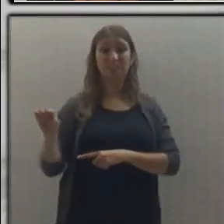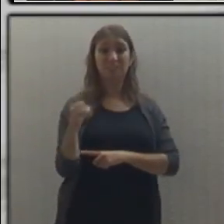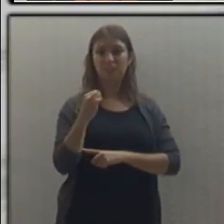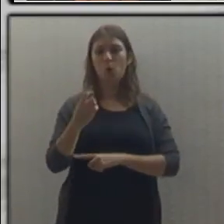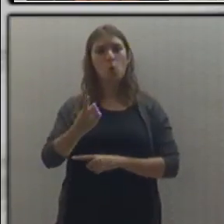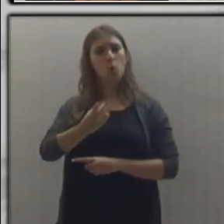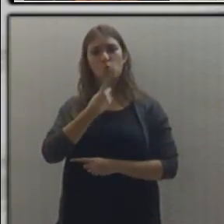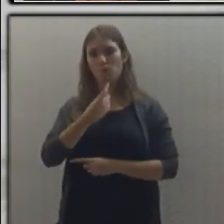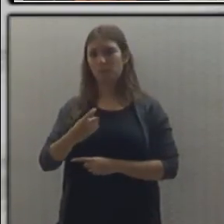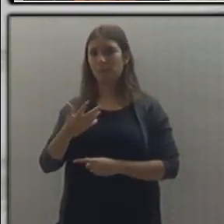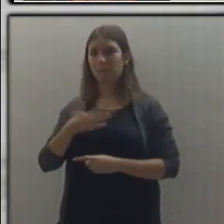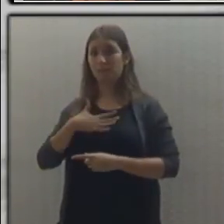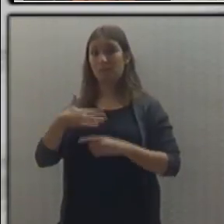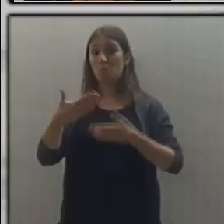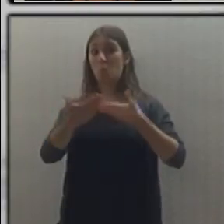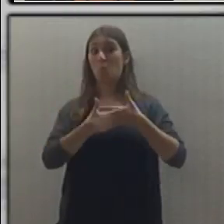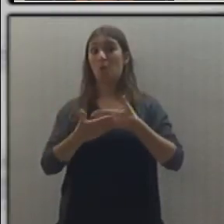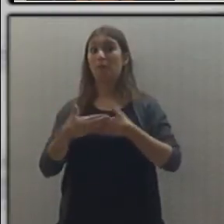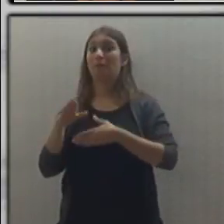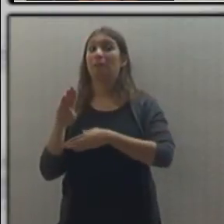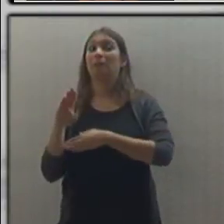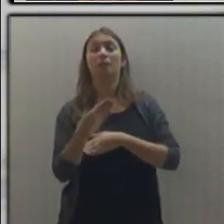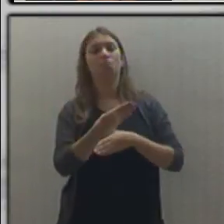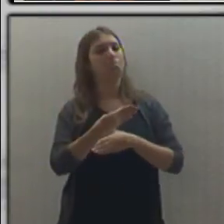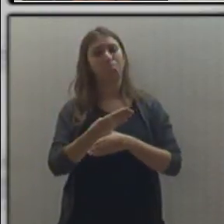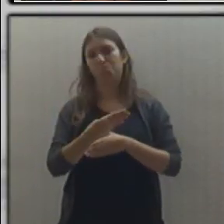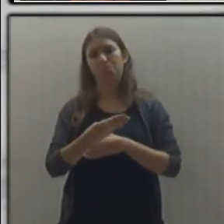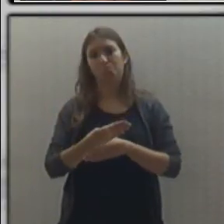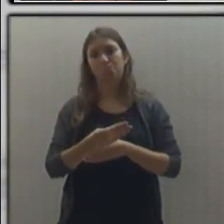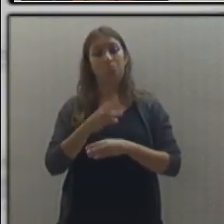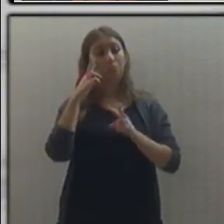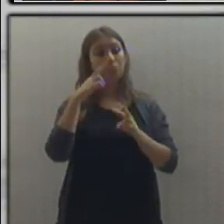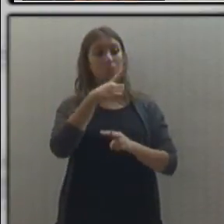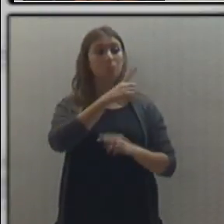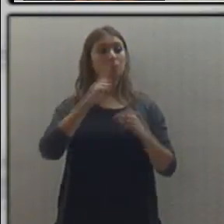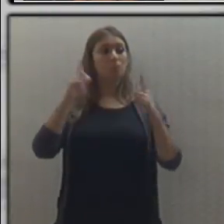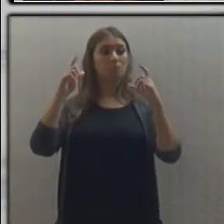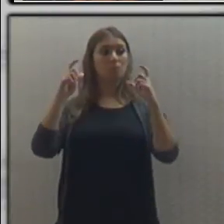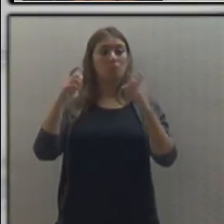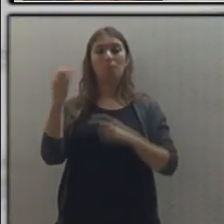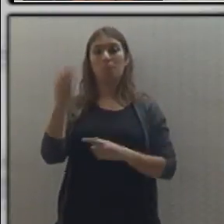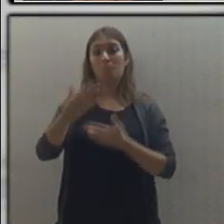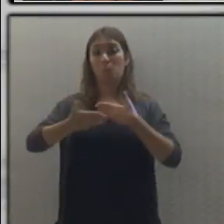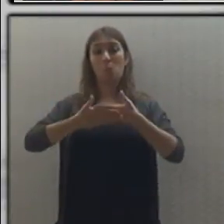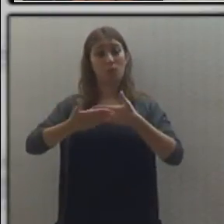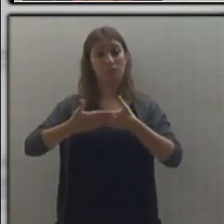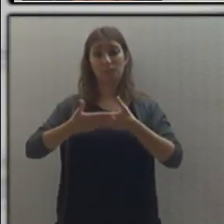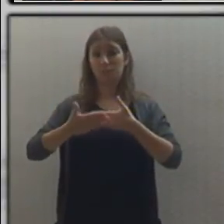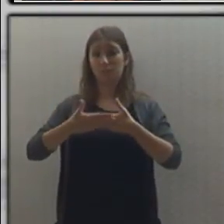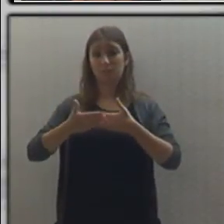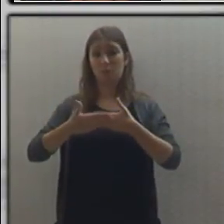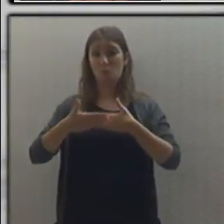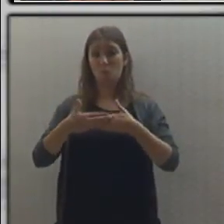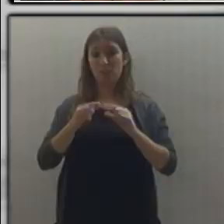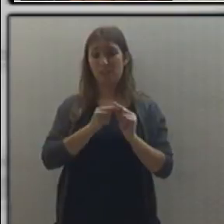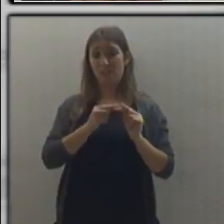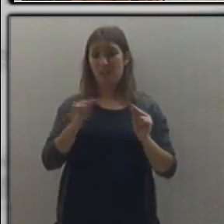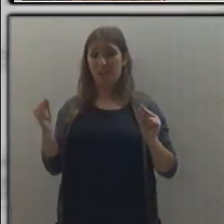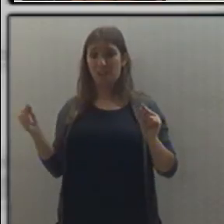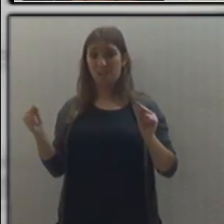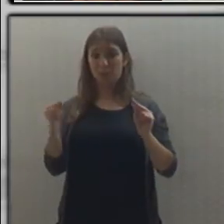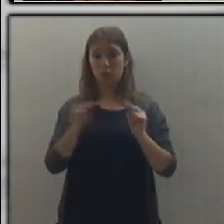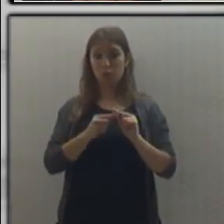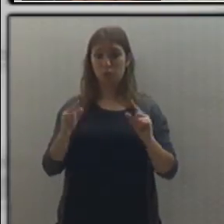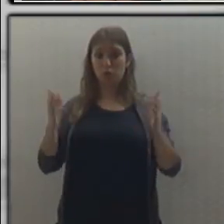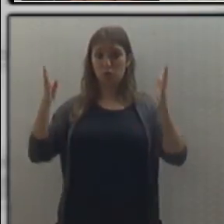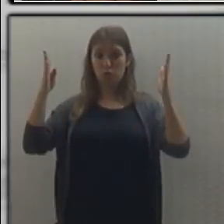en otro espacio. Y aquí también podríamos hablar de las puertas, que la anchura de las puertas y sobre